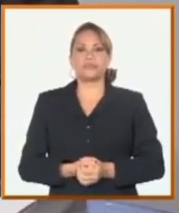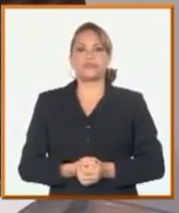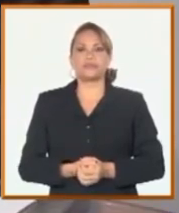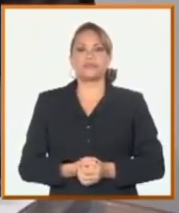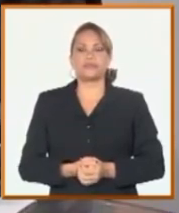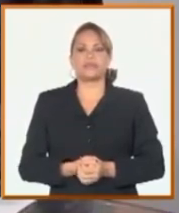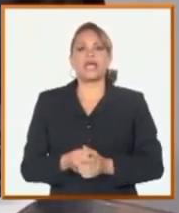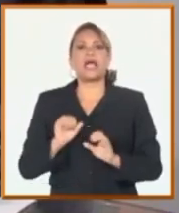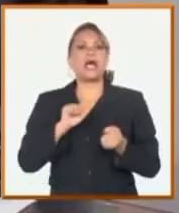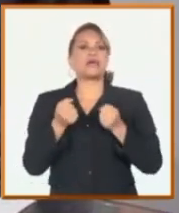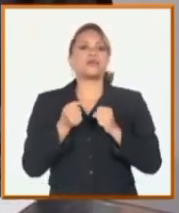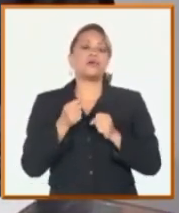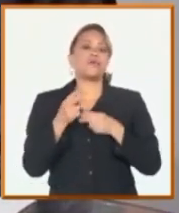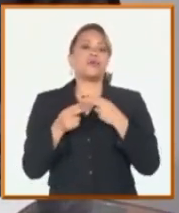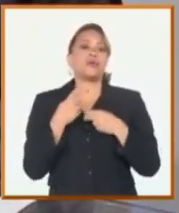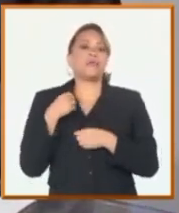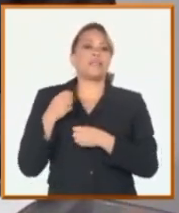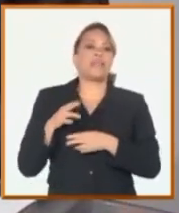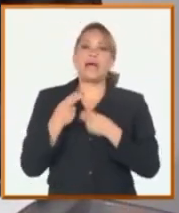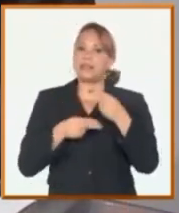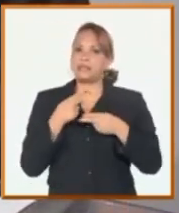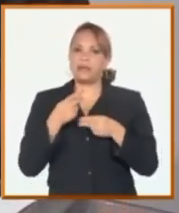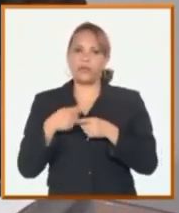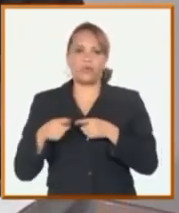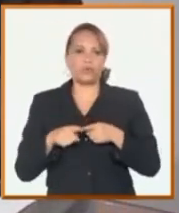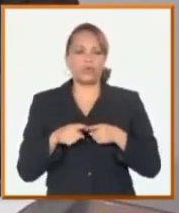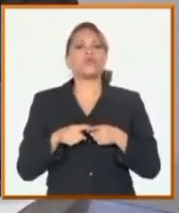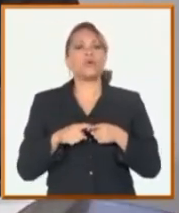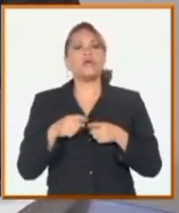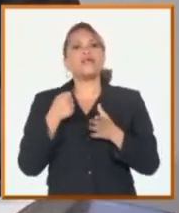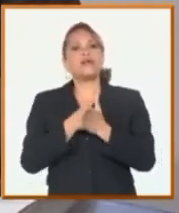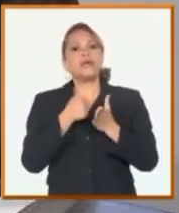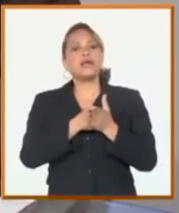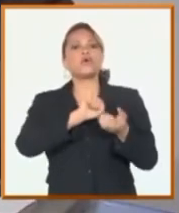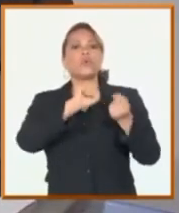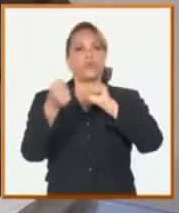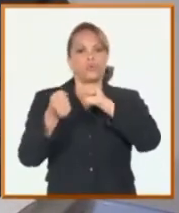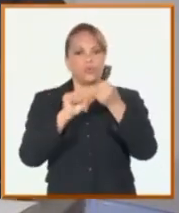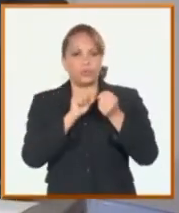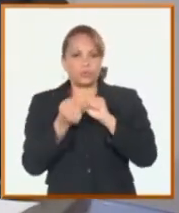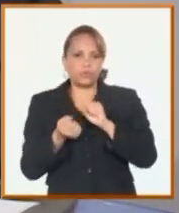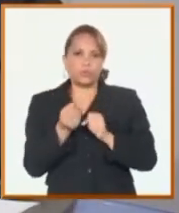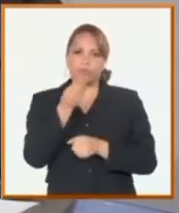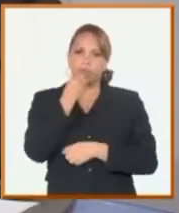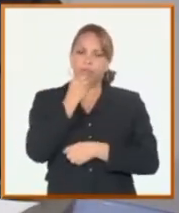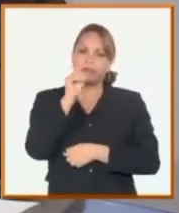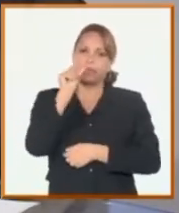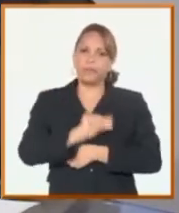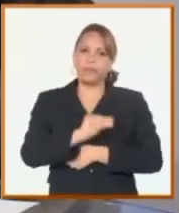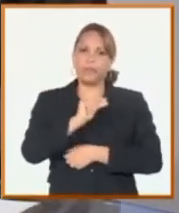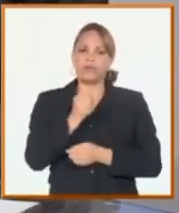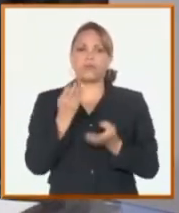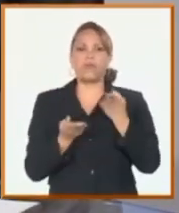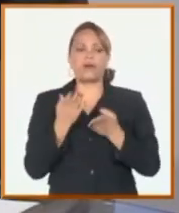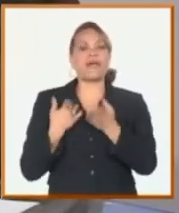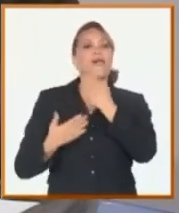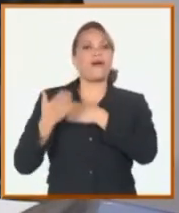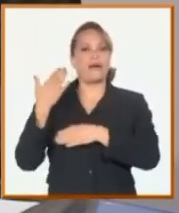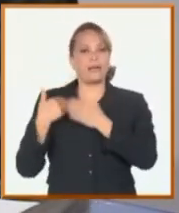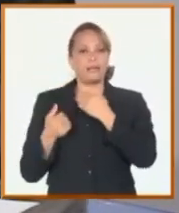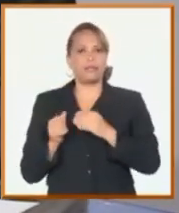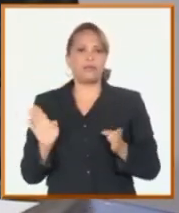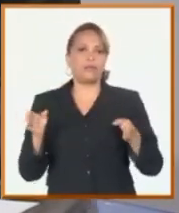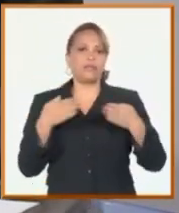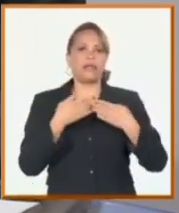que ahorrar no es dejar de hacer. O sea, ahorrar es enfrentar niveles de actividad consumiendo menos de lo que se consumía antes. Pero no es cerrar actividades,